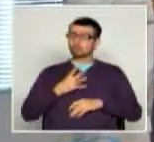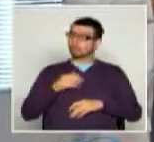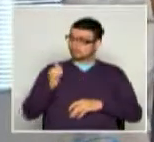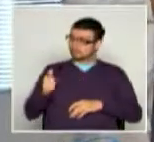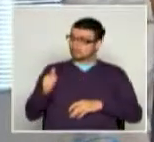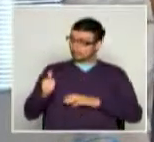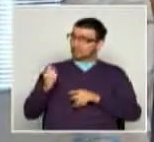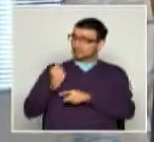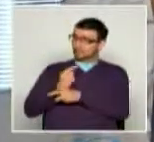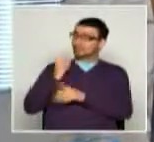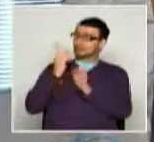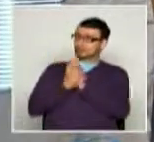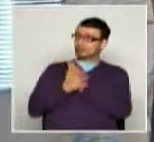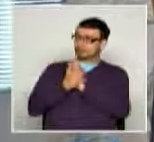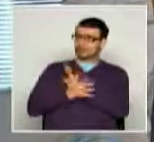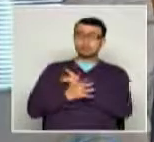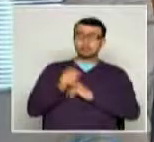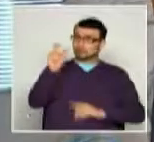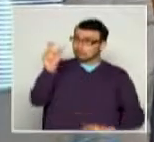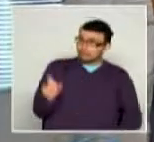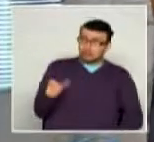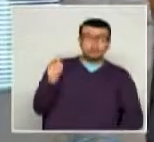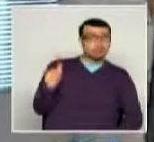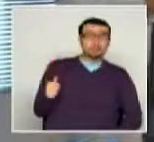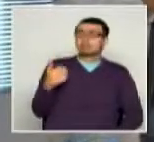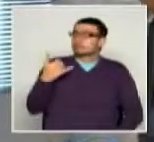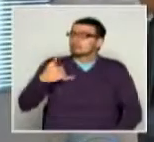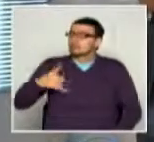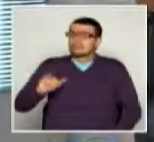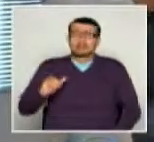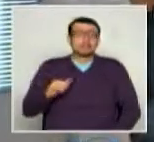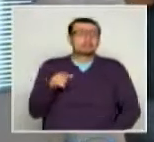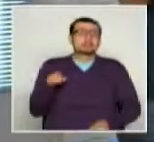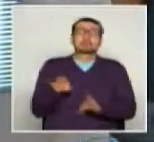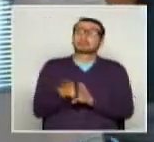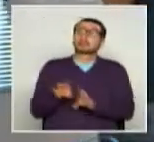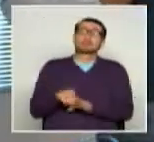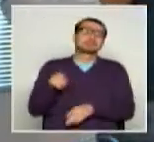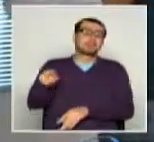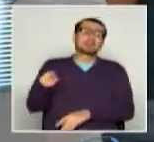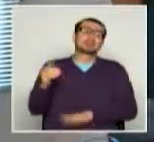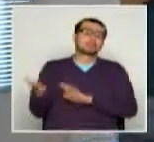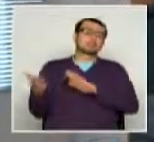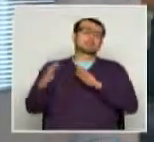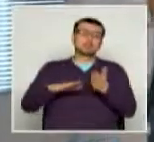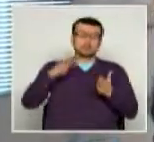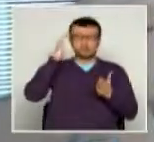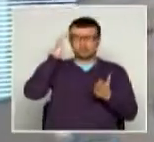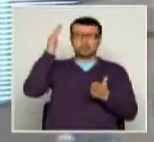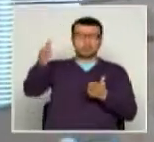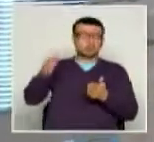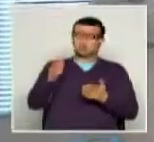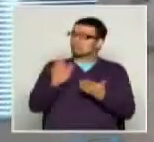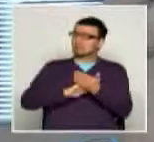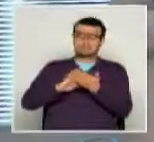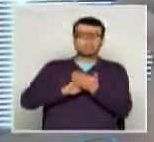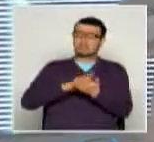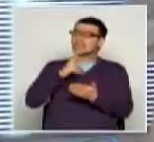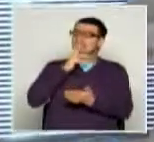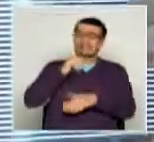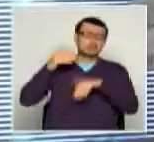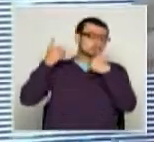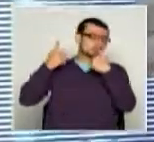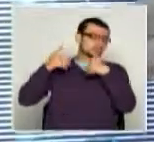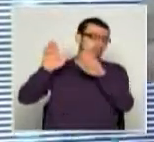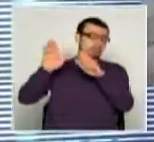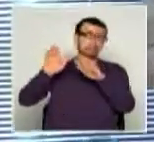ahora. Es que ese paciente ya le han puesto una lápida, una tumba casi encima cuando lo están